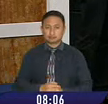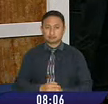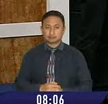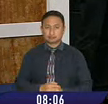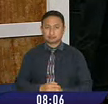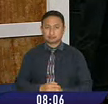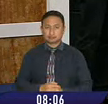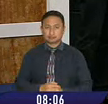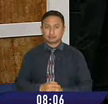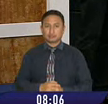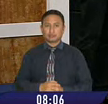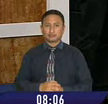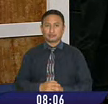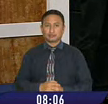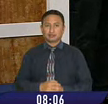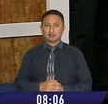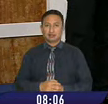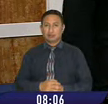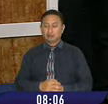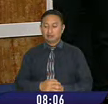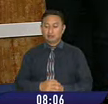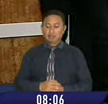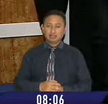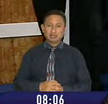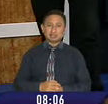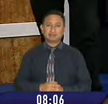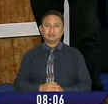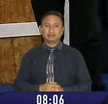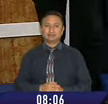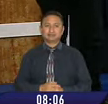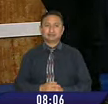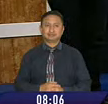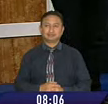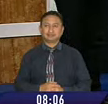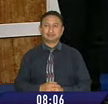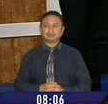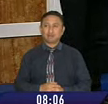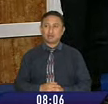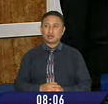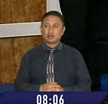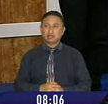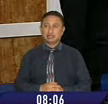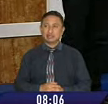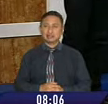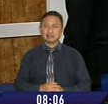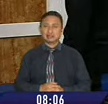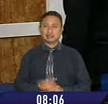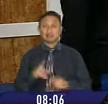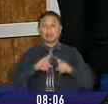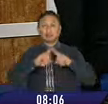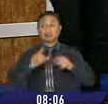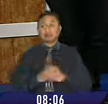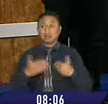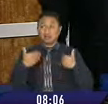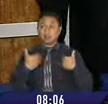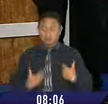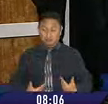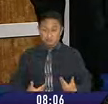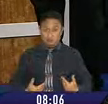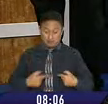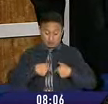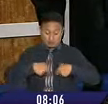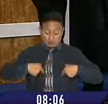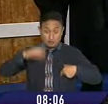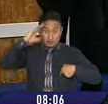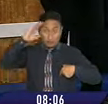pegándose los butres. Hay videos, pero bueno, ellos tienen derecho también a defenderse. Vamos a ver qué ha pasado. Pero no con uniforme, pues no puede haber con uniforme. No